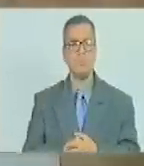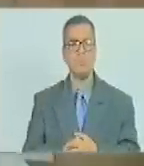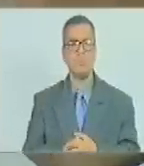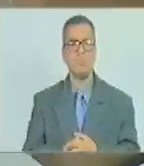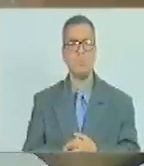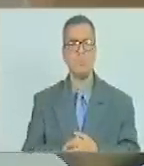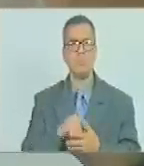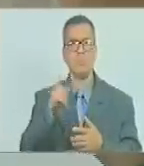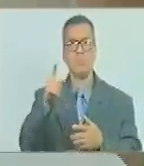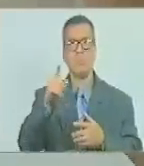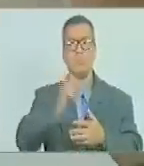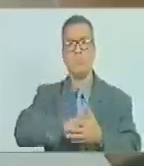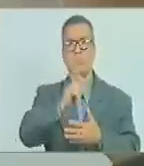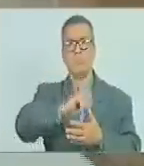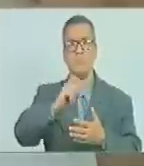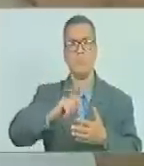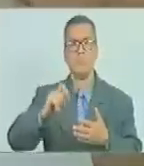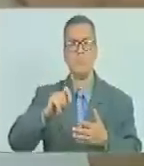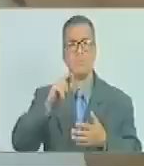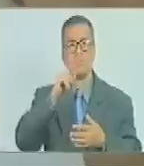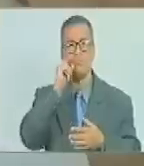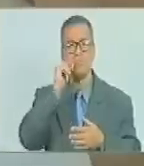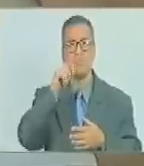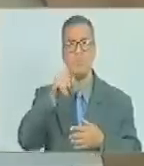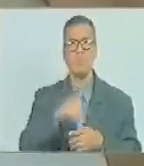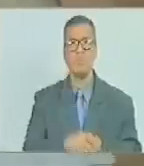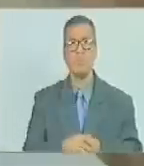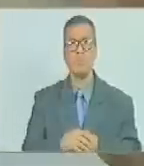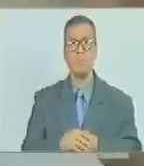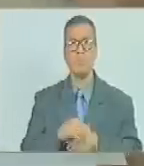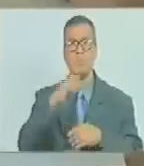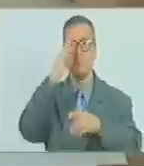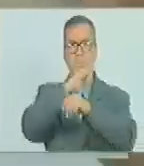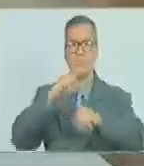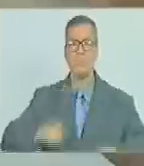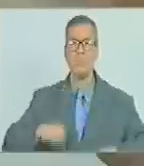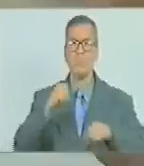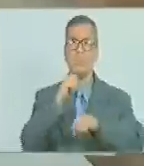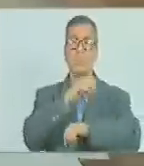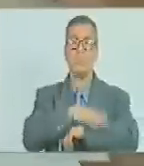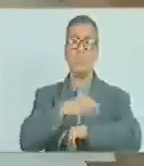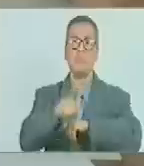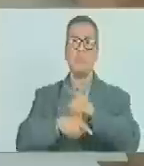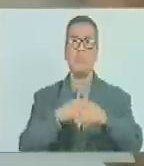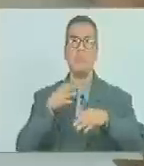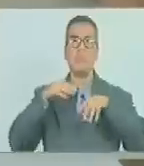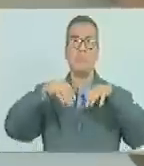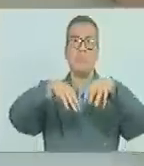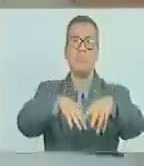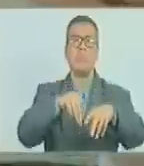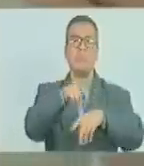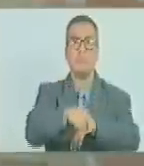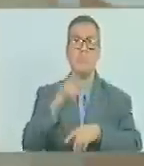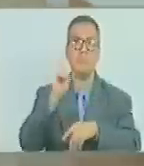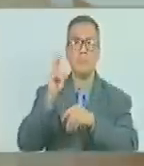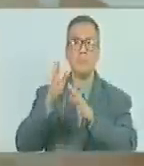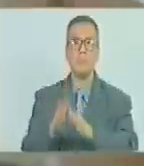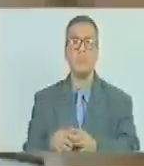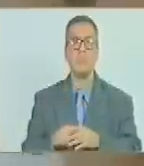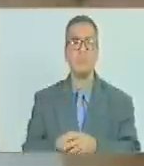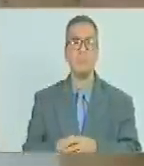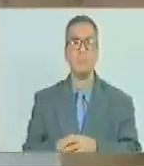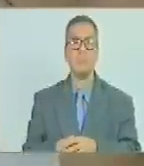están contratando a unos paramilitares y mercenarios para que invadieran Venezuela.